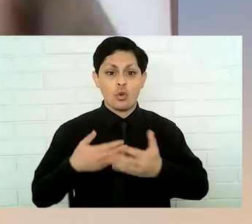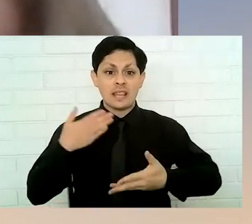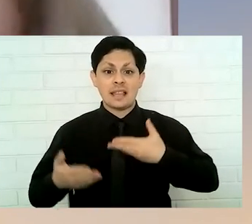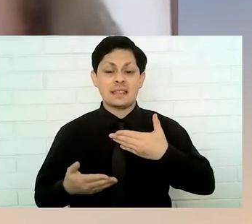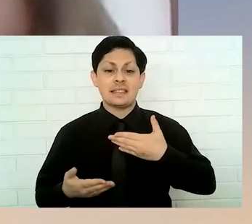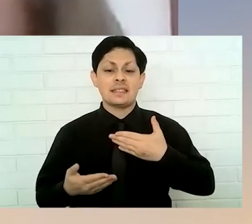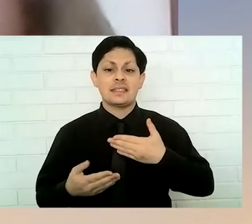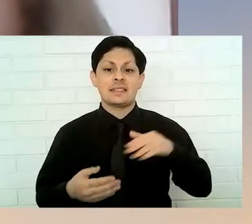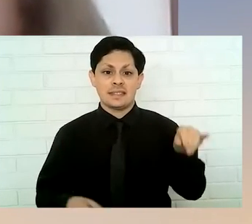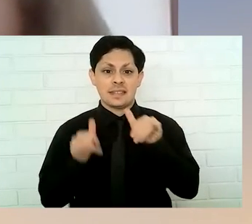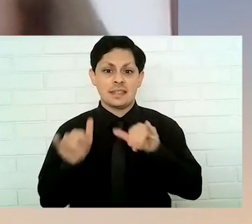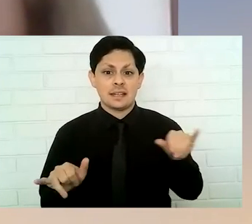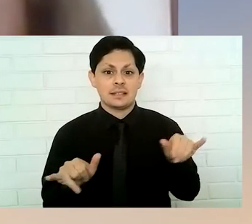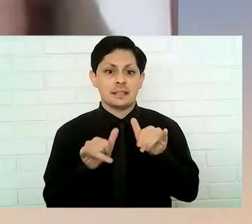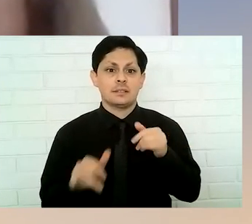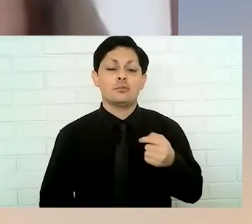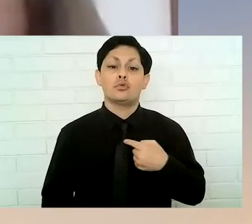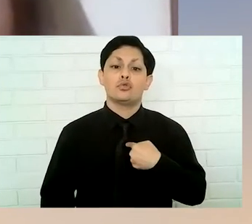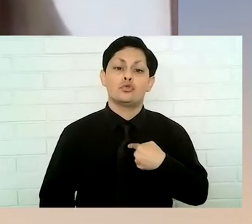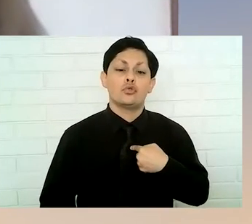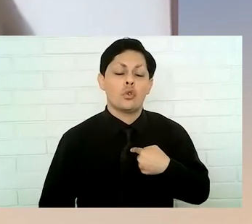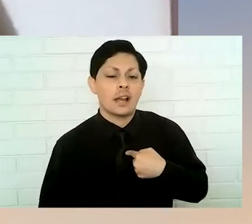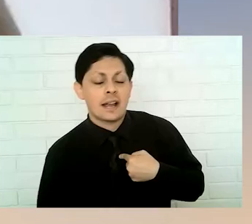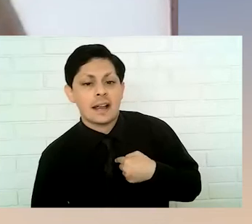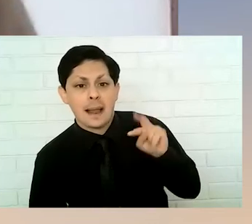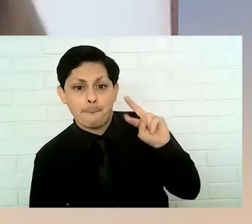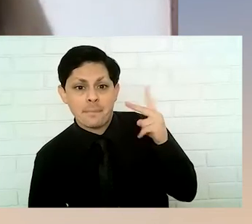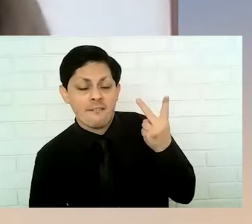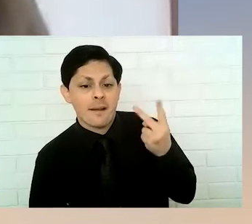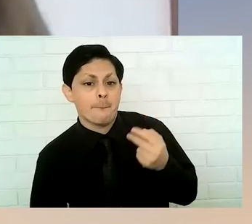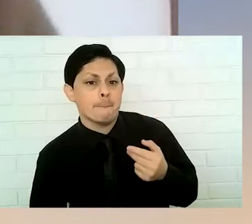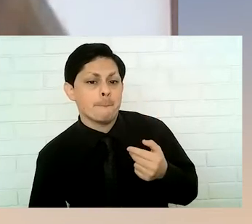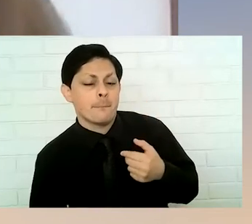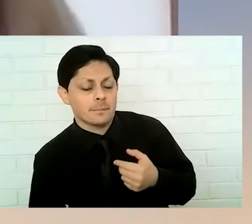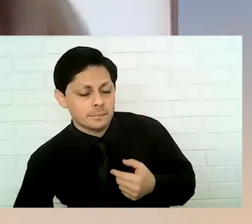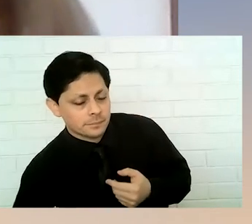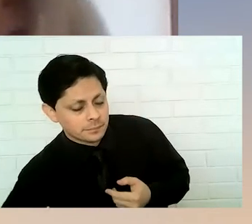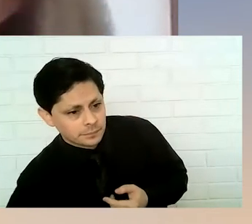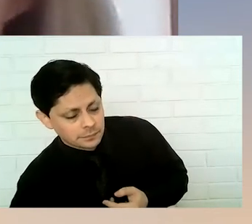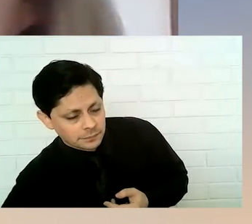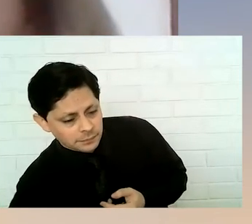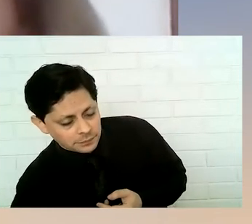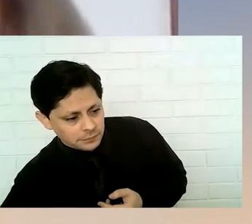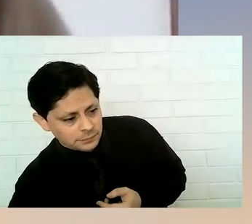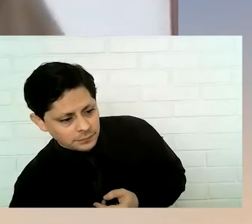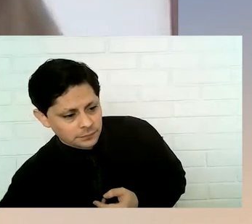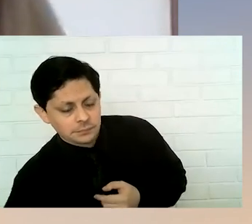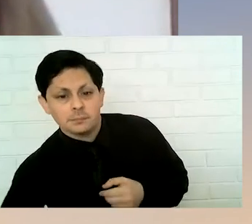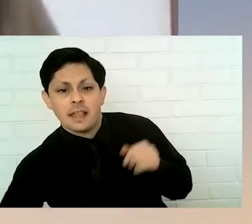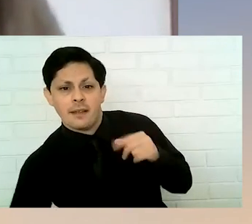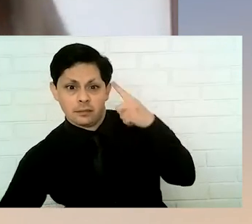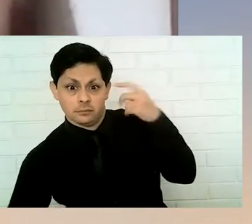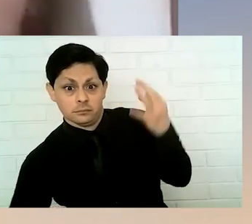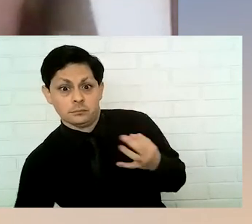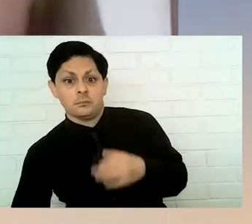Porque funcionaba cuando yo cambiaba mi temporalidad. Es decir, lo esperaba, aunque pareciera absurdo. Me quedaba la